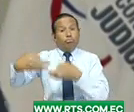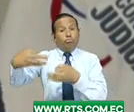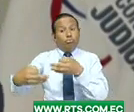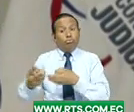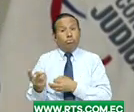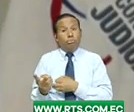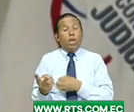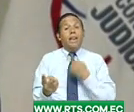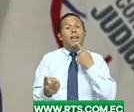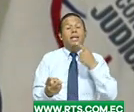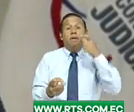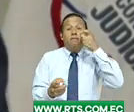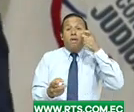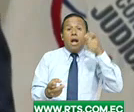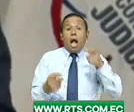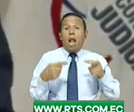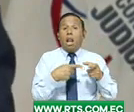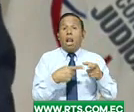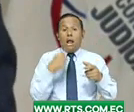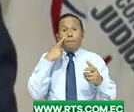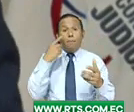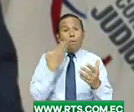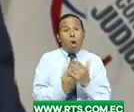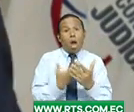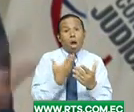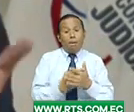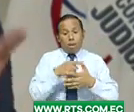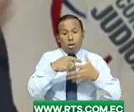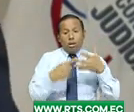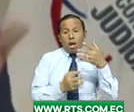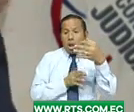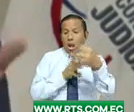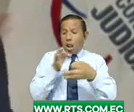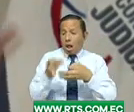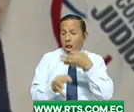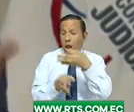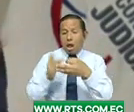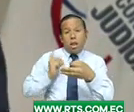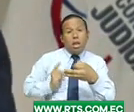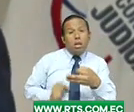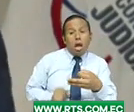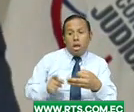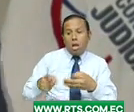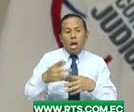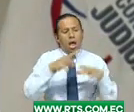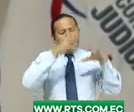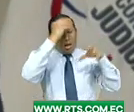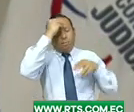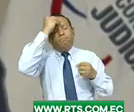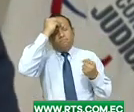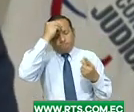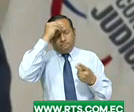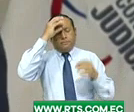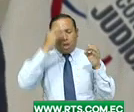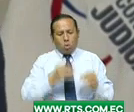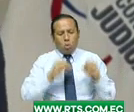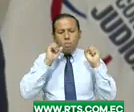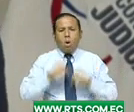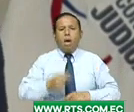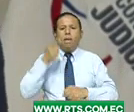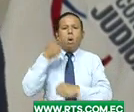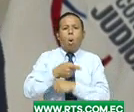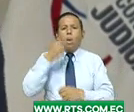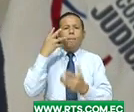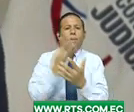no presentó los elementos suficientes para que el juzgador dicte prisión preventiva contra dos de estos ciudadanos